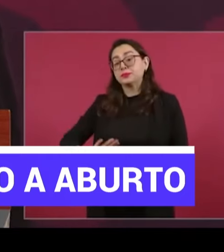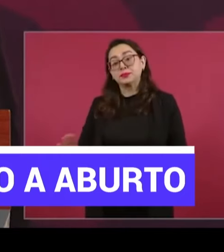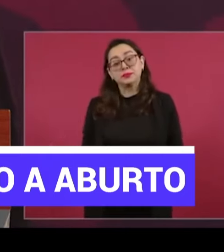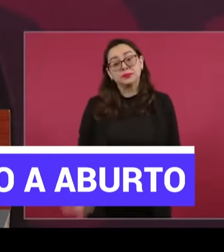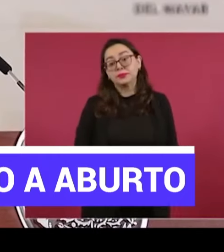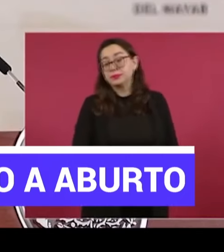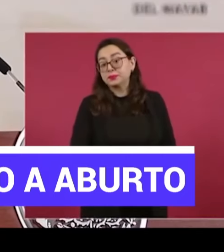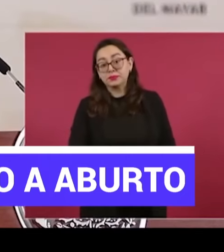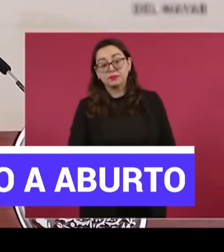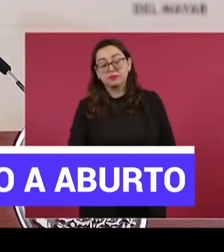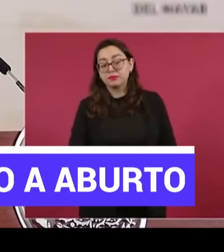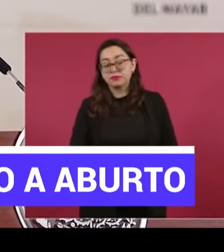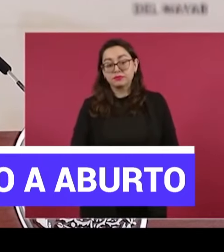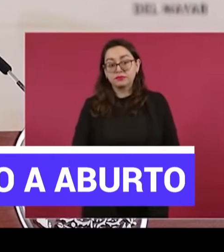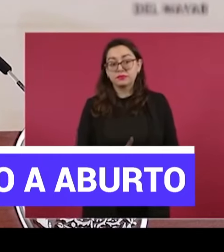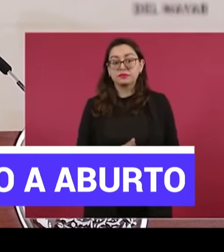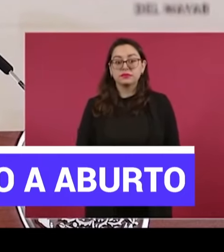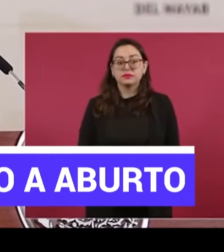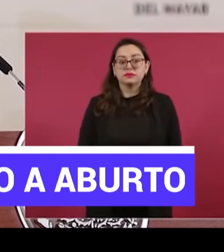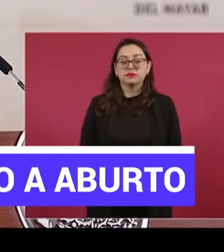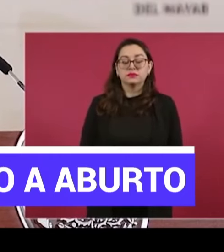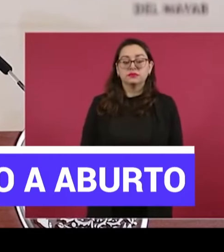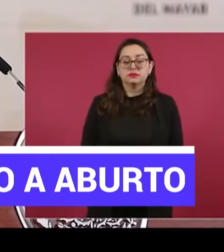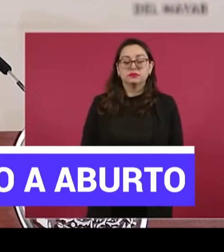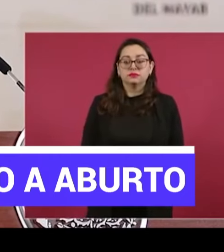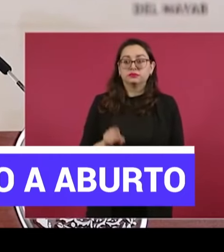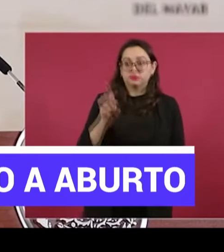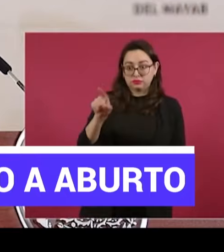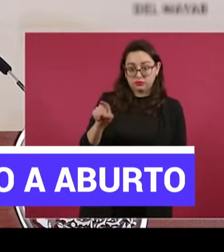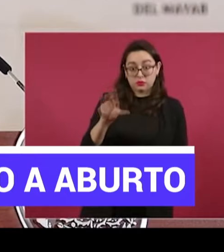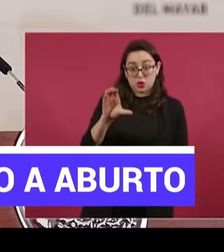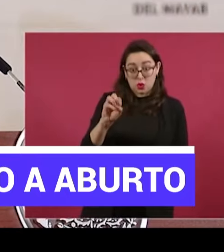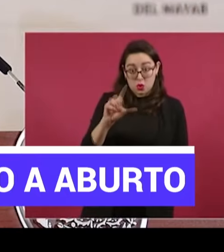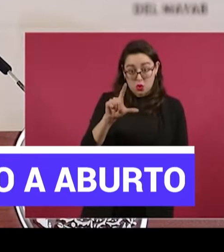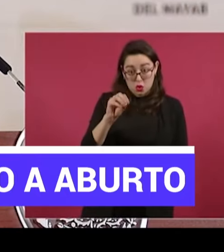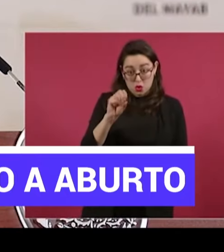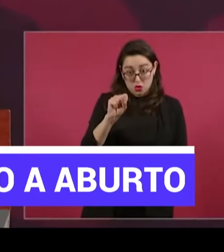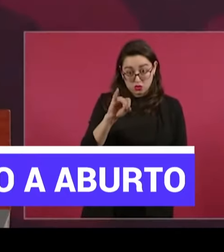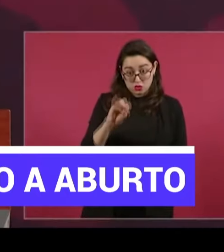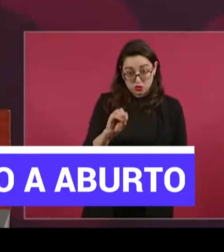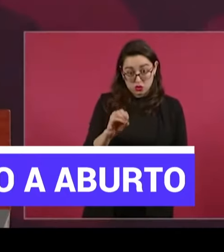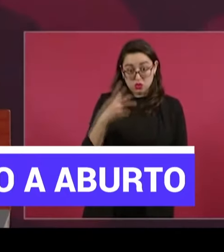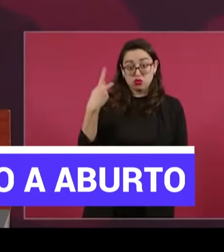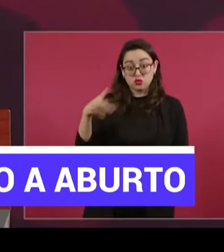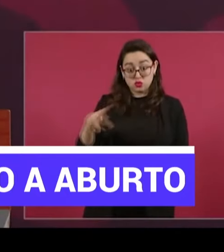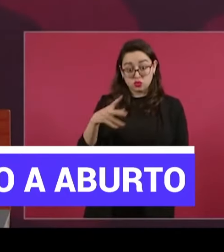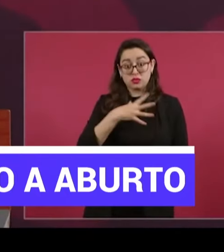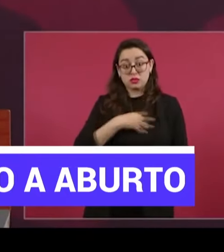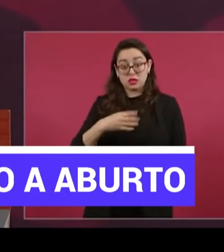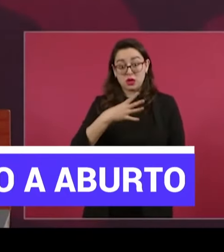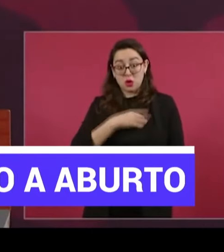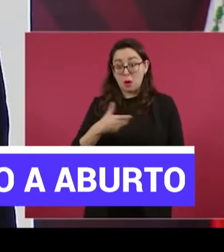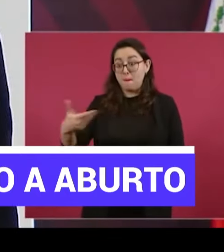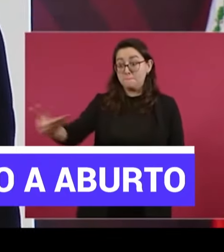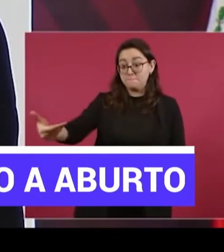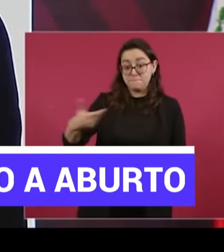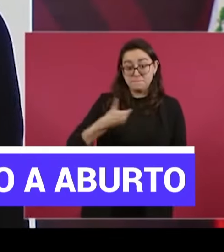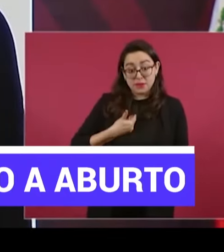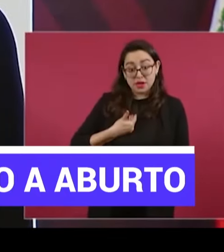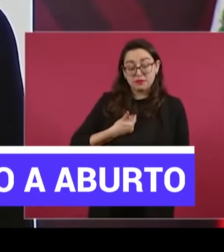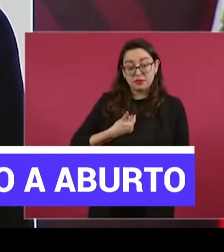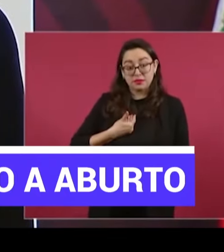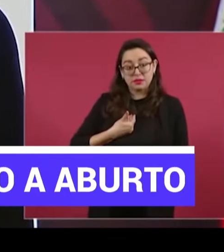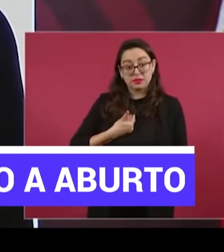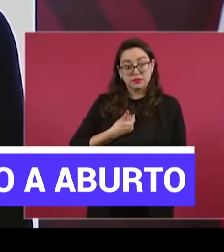Mario Aburto. Pero, sin embargo, el mandatario mexicano indicó que no puede hacerlo, ya que se trata de un asunto de Estado y no quiere que se deje